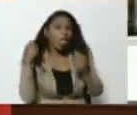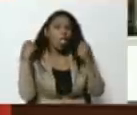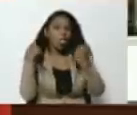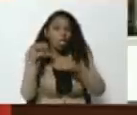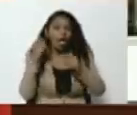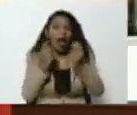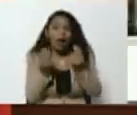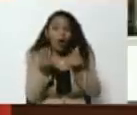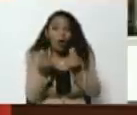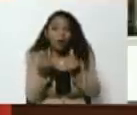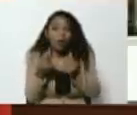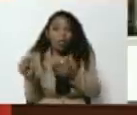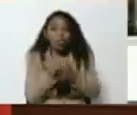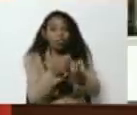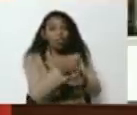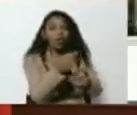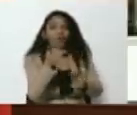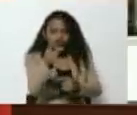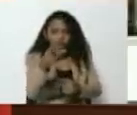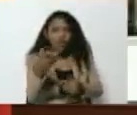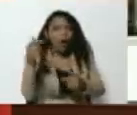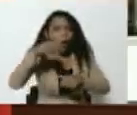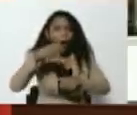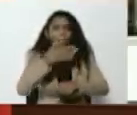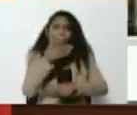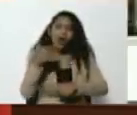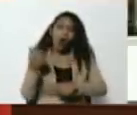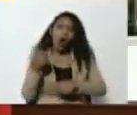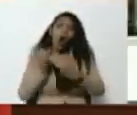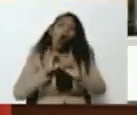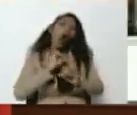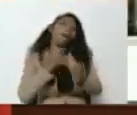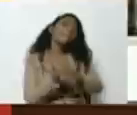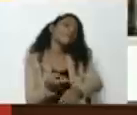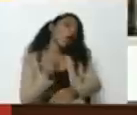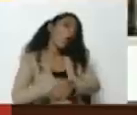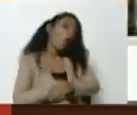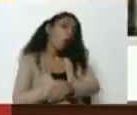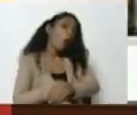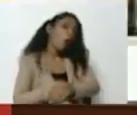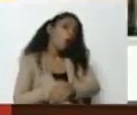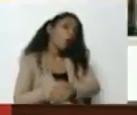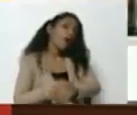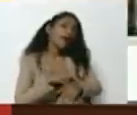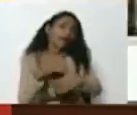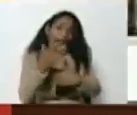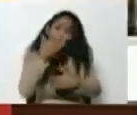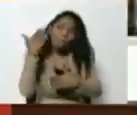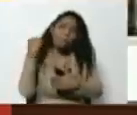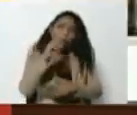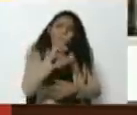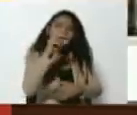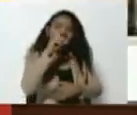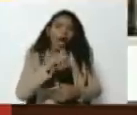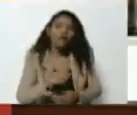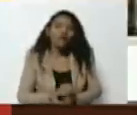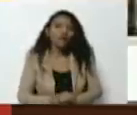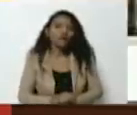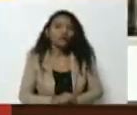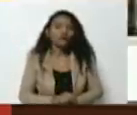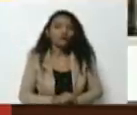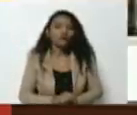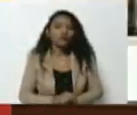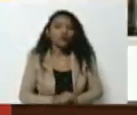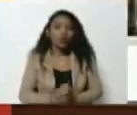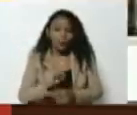economía, ustedes hoy están mejor o peor que hace 20 años.